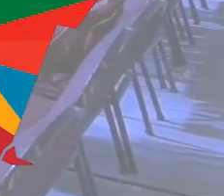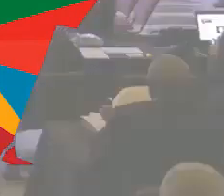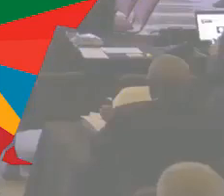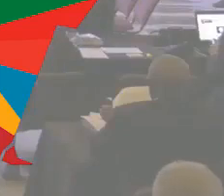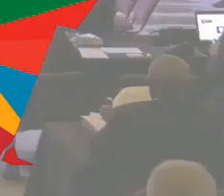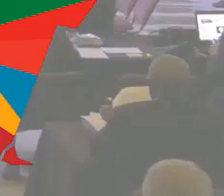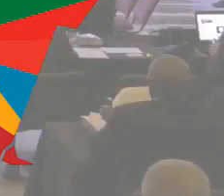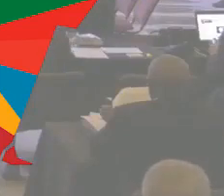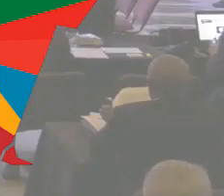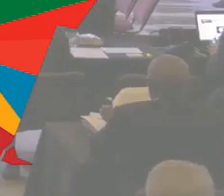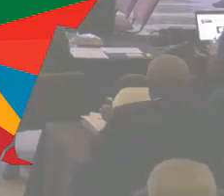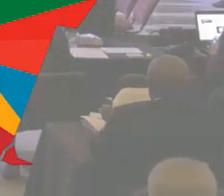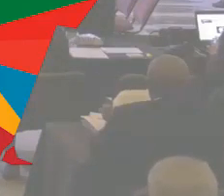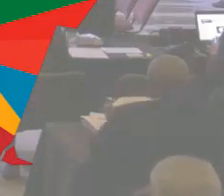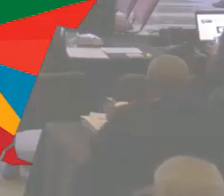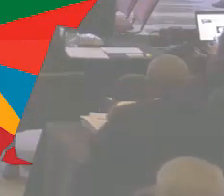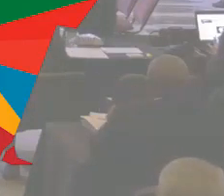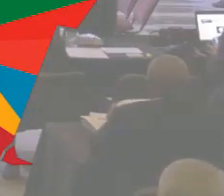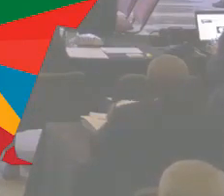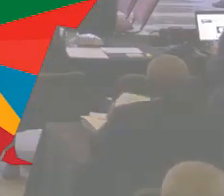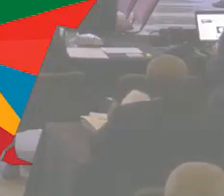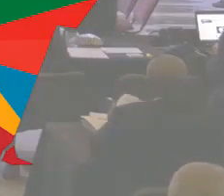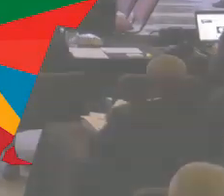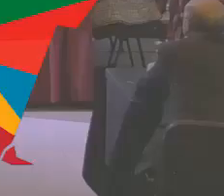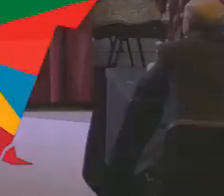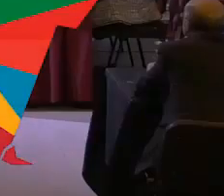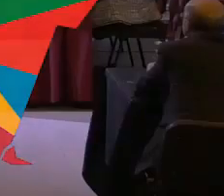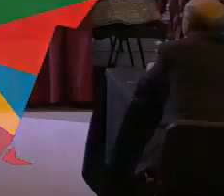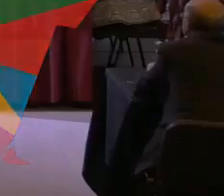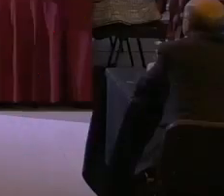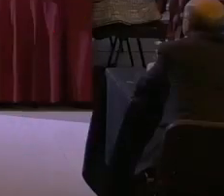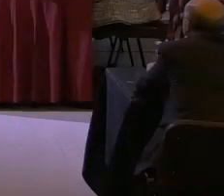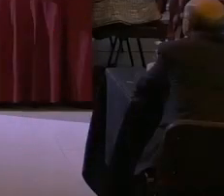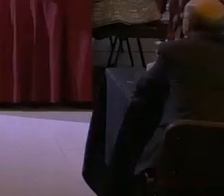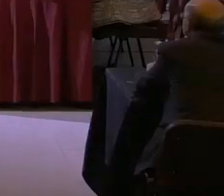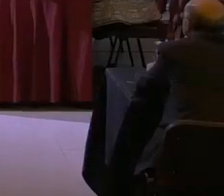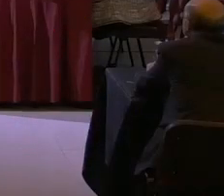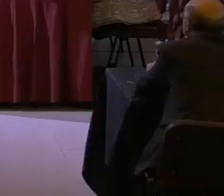Caribe. Cochabamba, Bolivia, 2018.